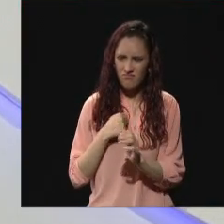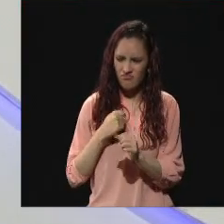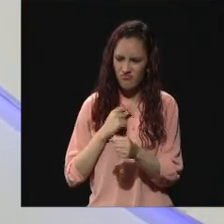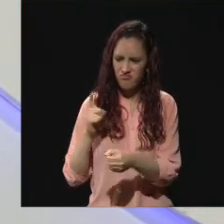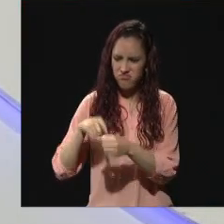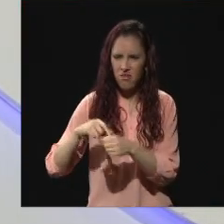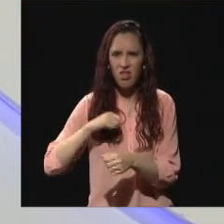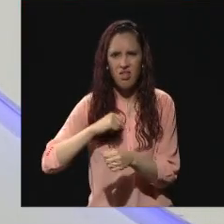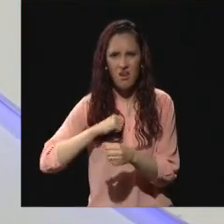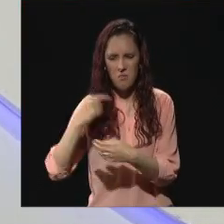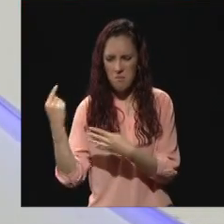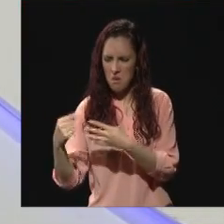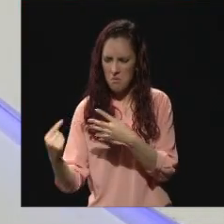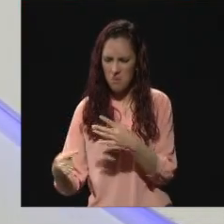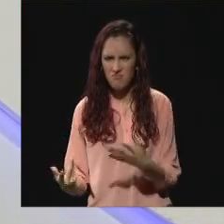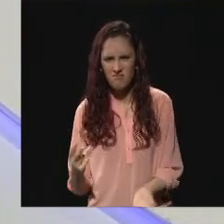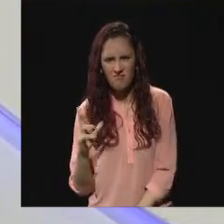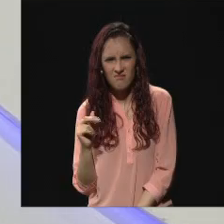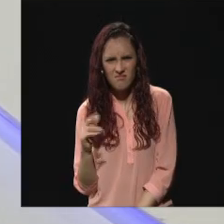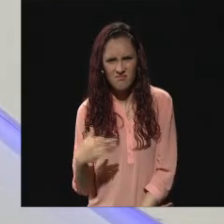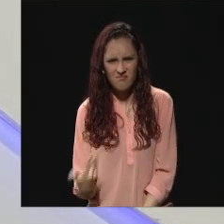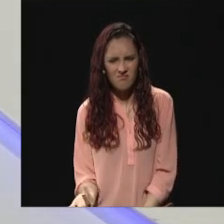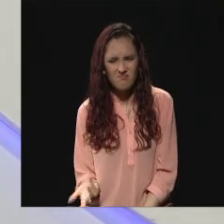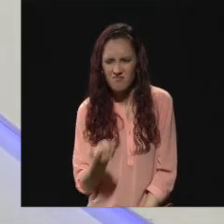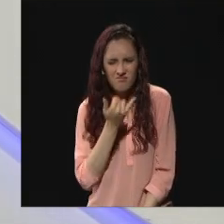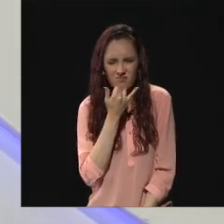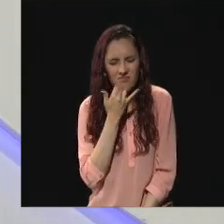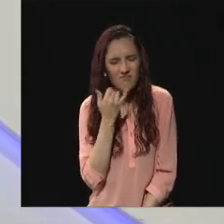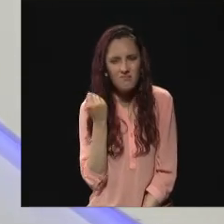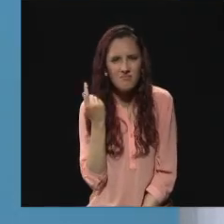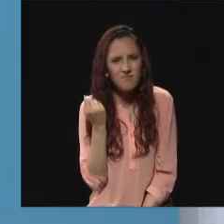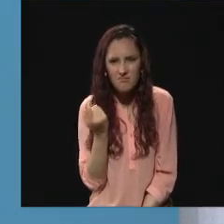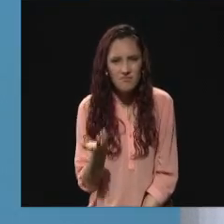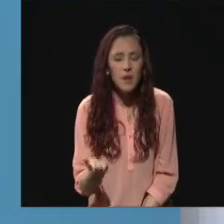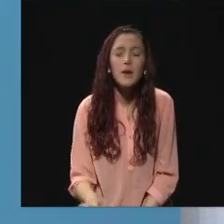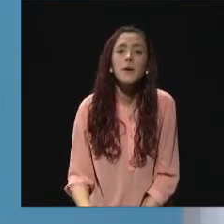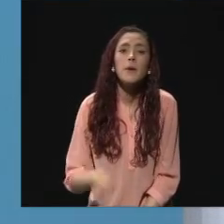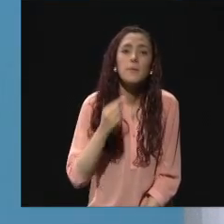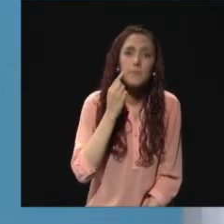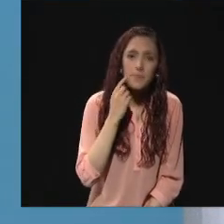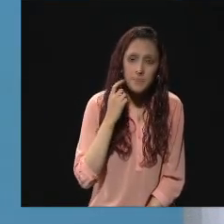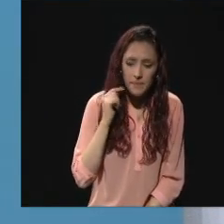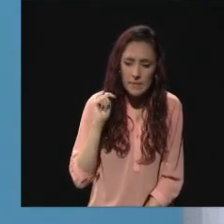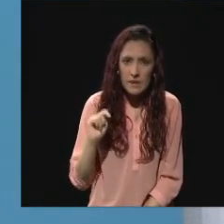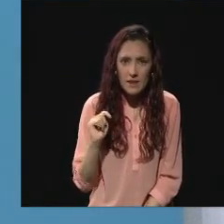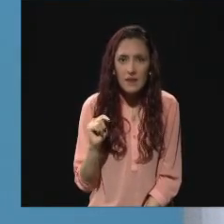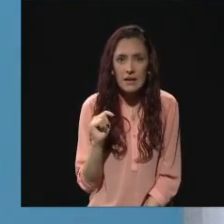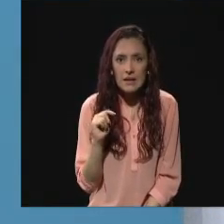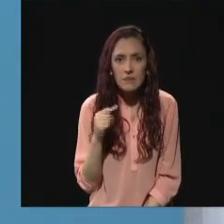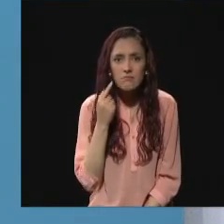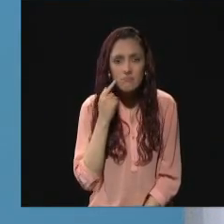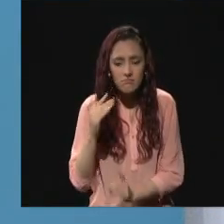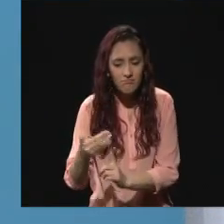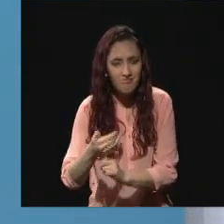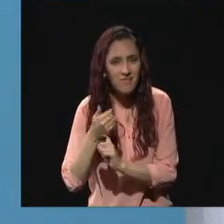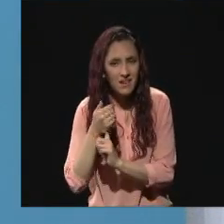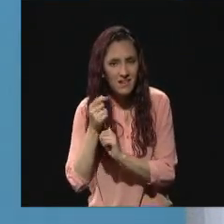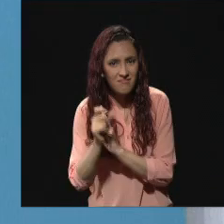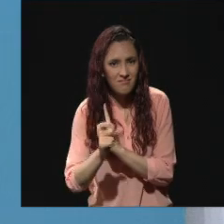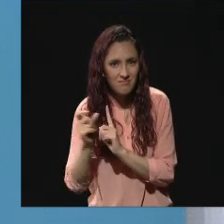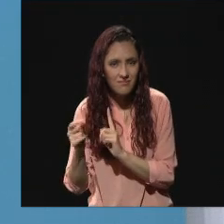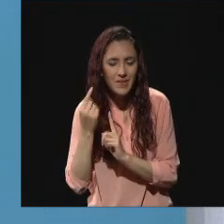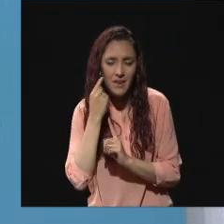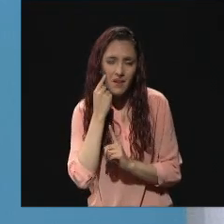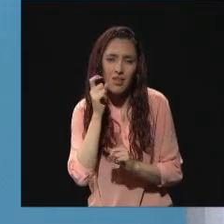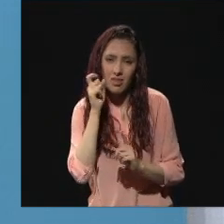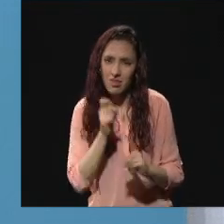pues esto es lo que venimos señalando en materia de régimen de protección de usuarios lo primero es que hay